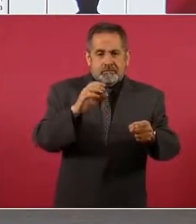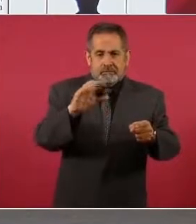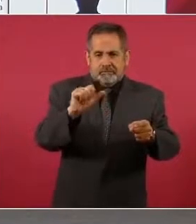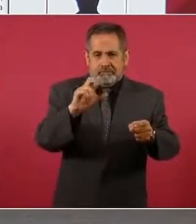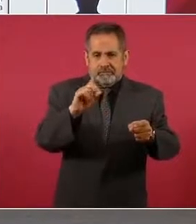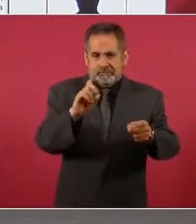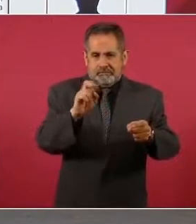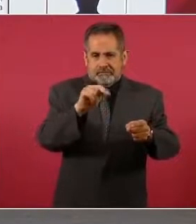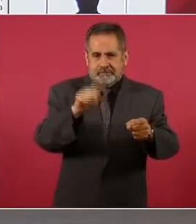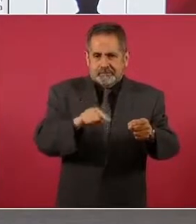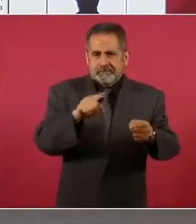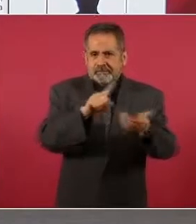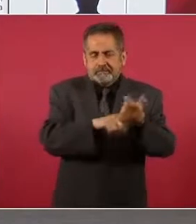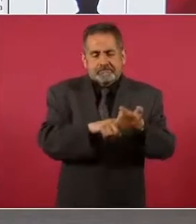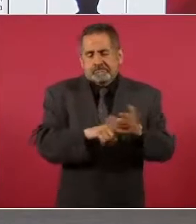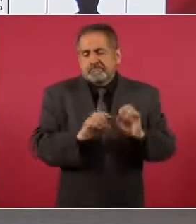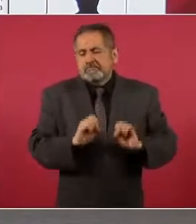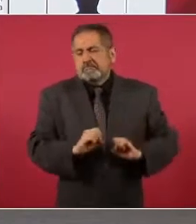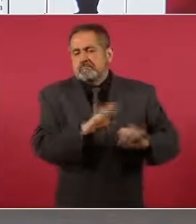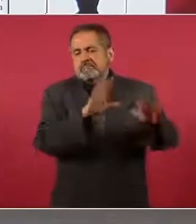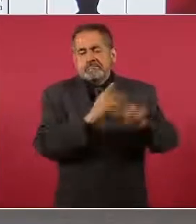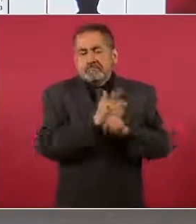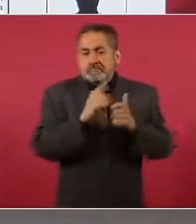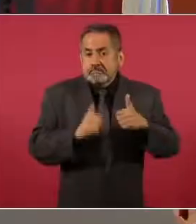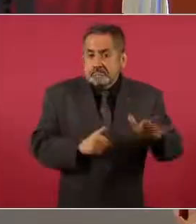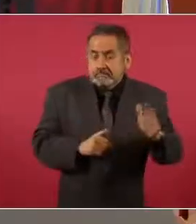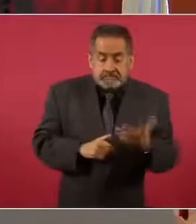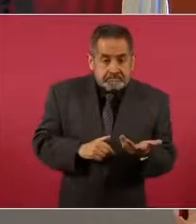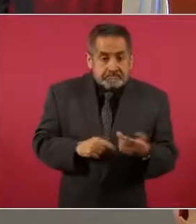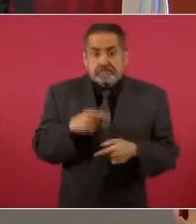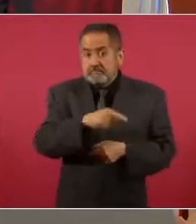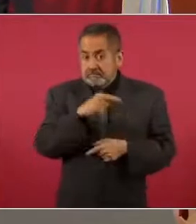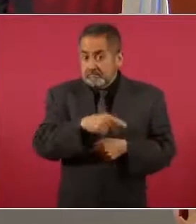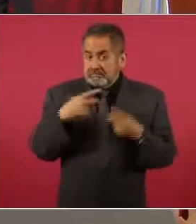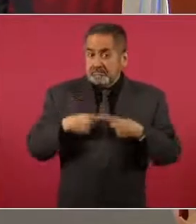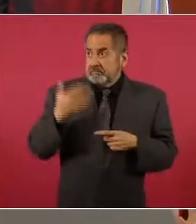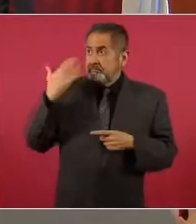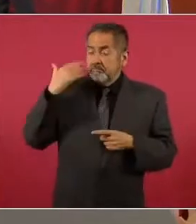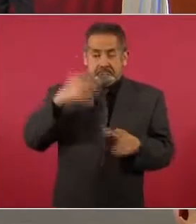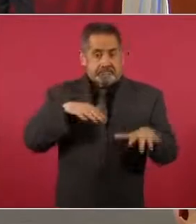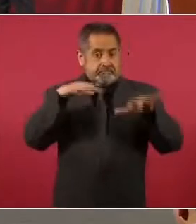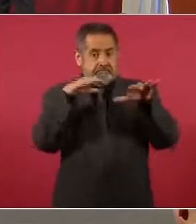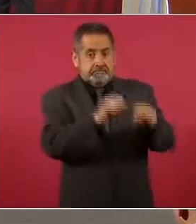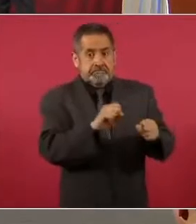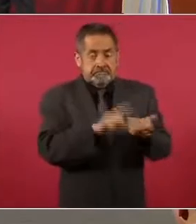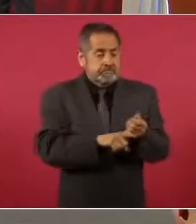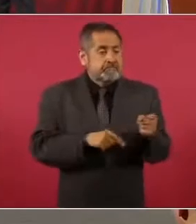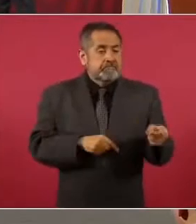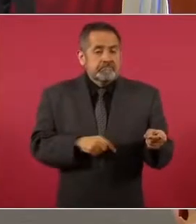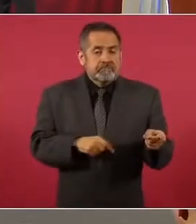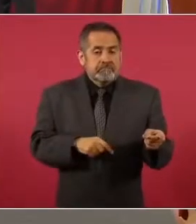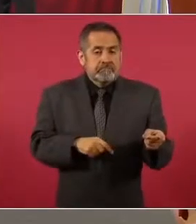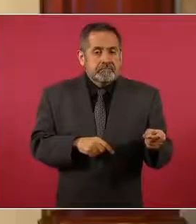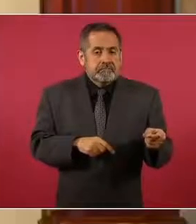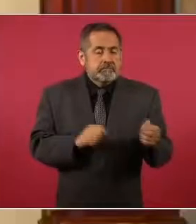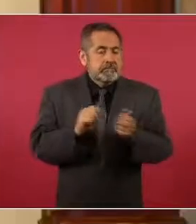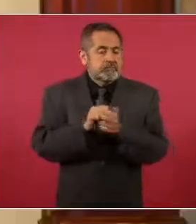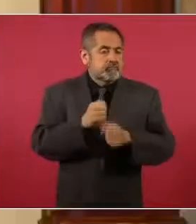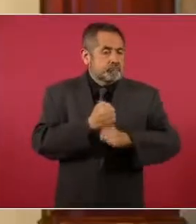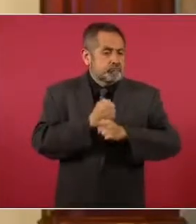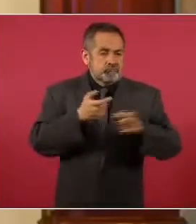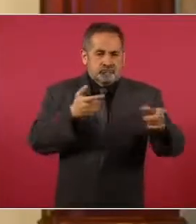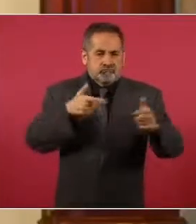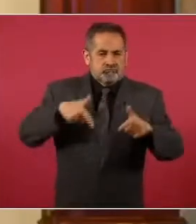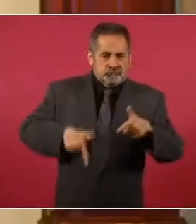encuentra extraditado. Esta persona fue detenida en portación de